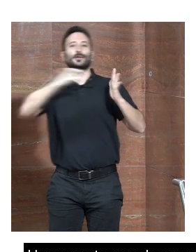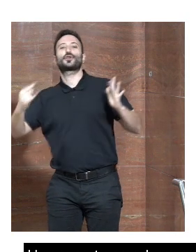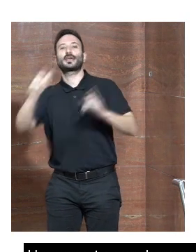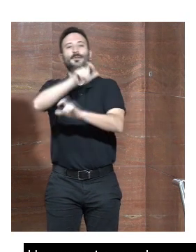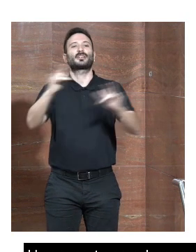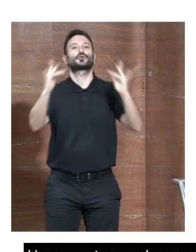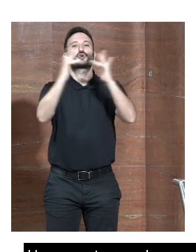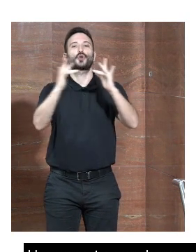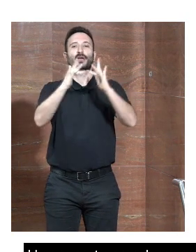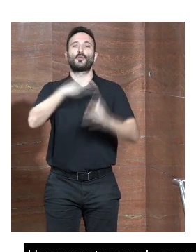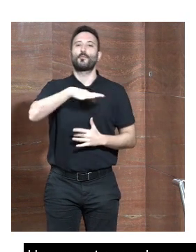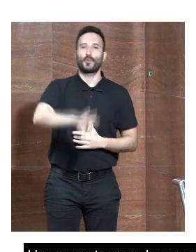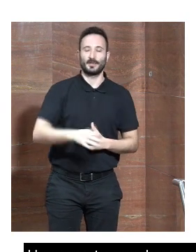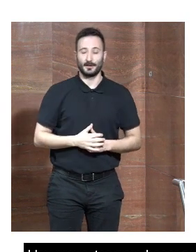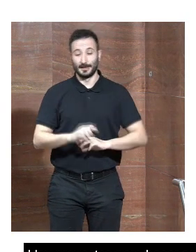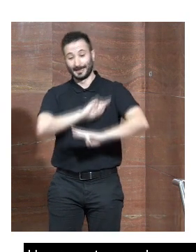opinión personal.